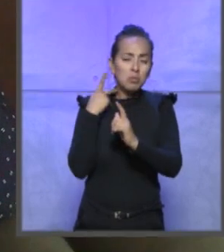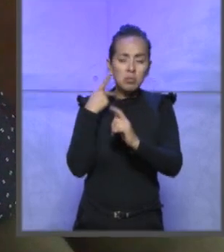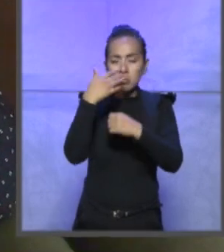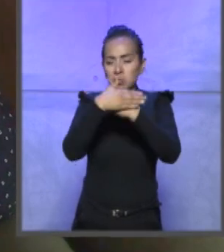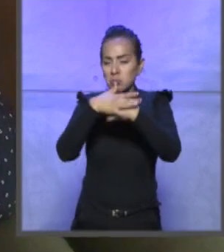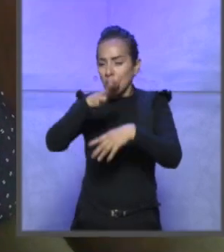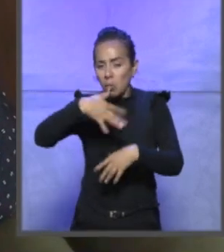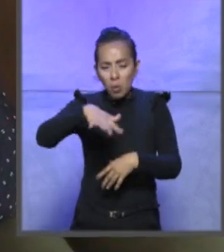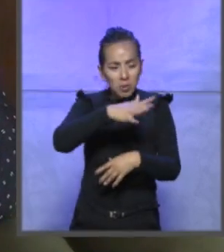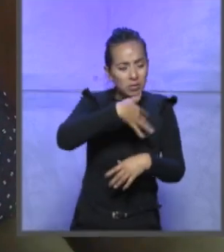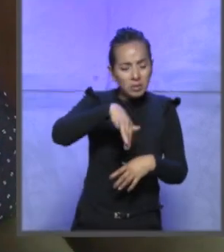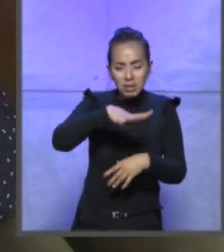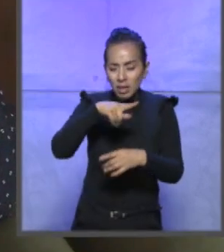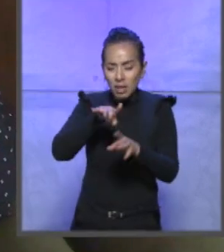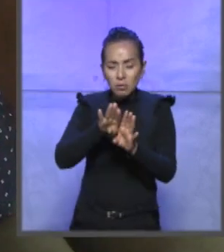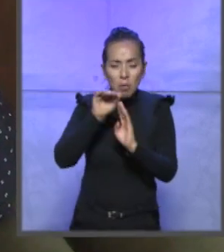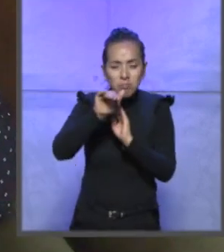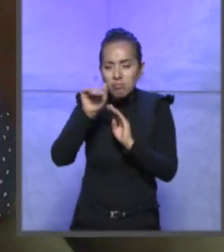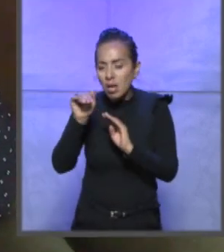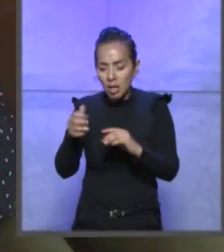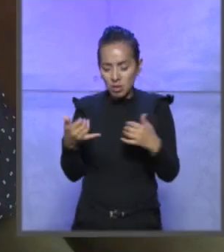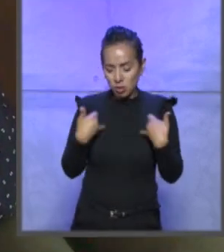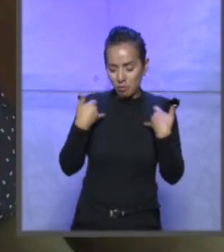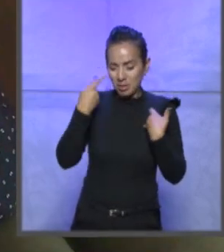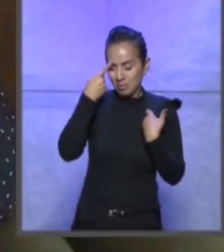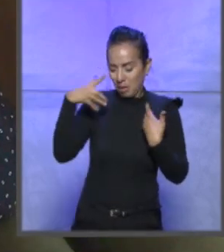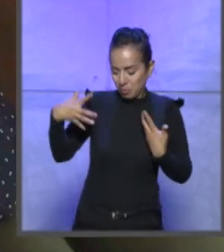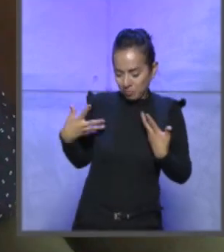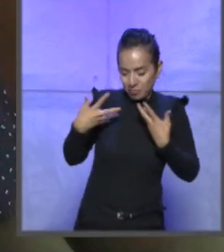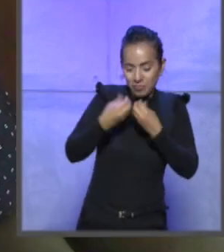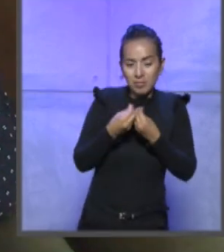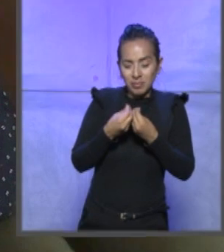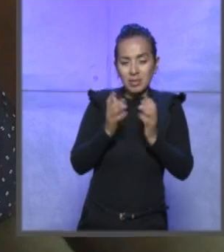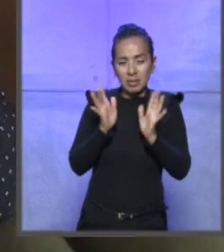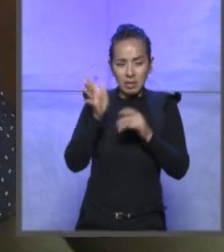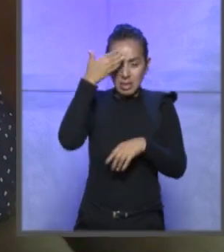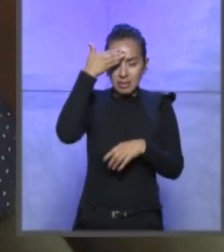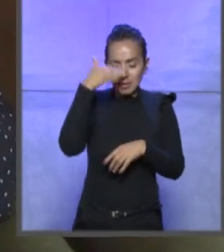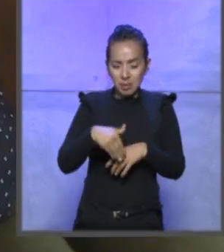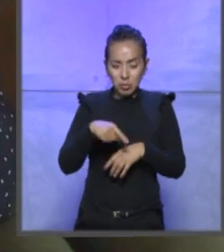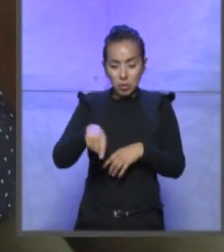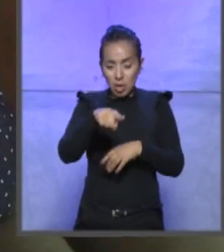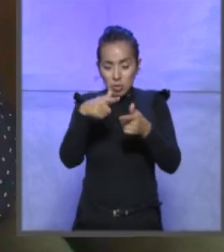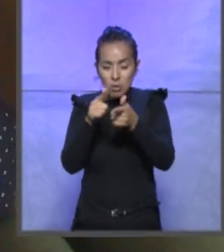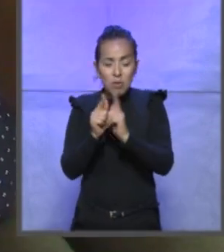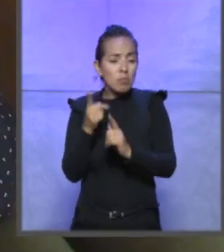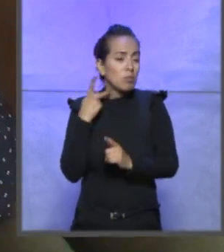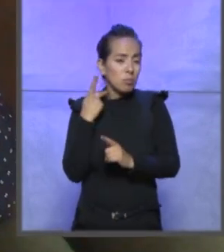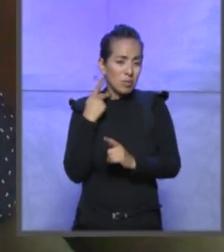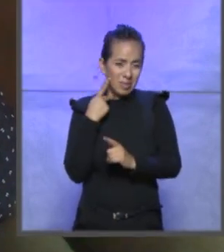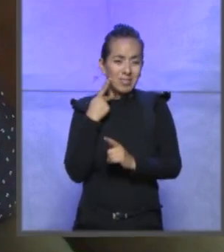buscan, convocan, están detrás de los jóvenes para que se unan a sus filas. Pues bien sabemos que los